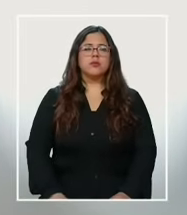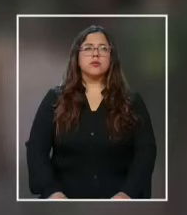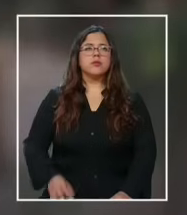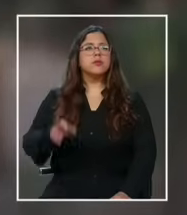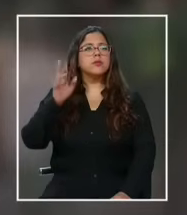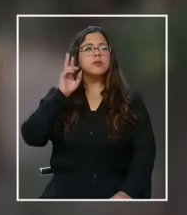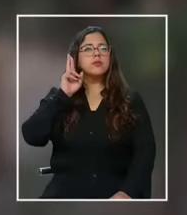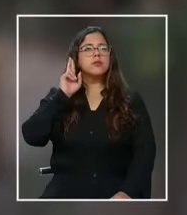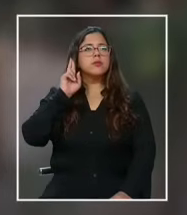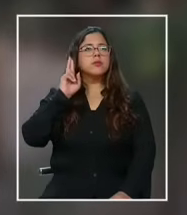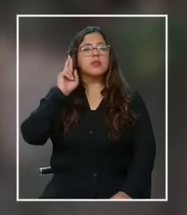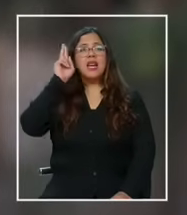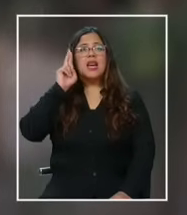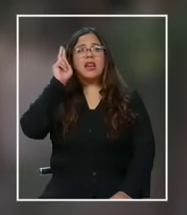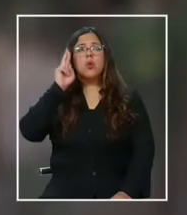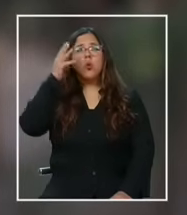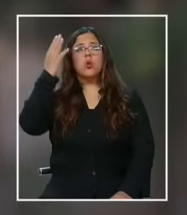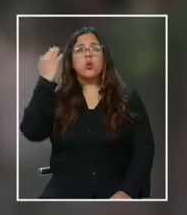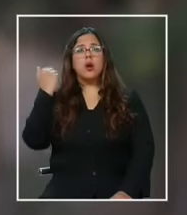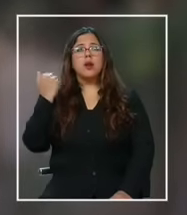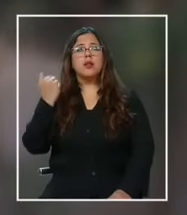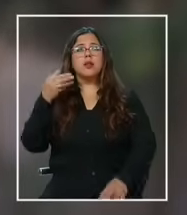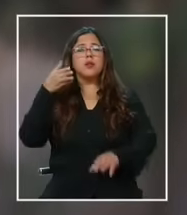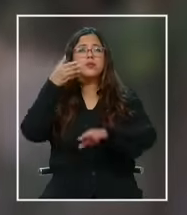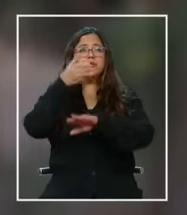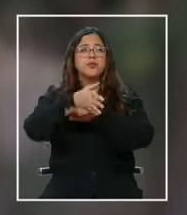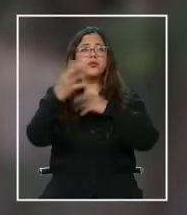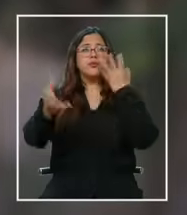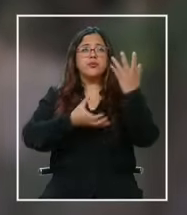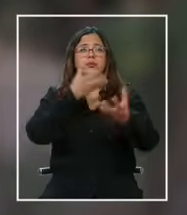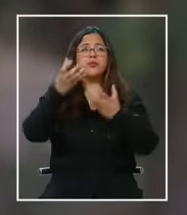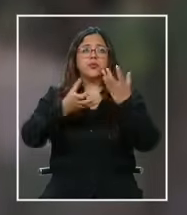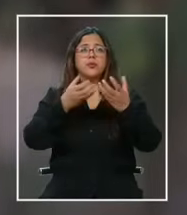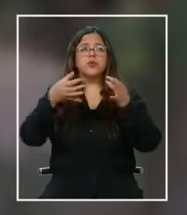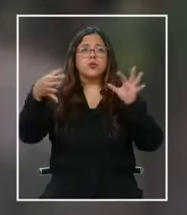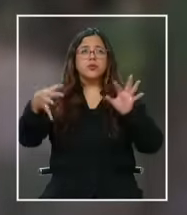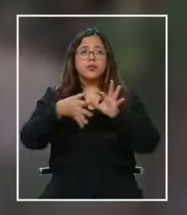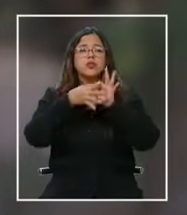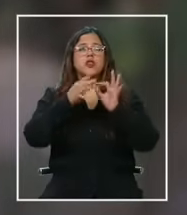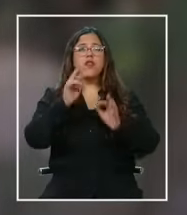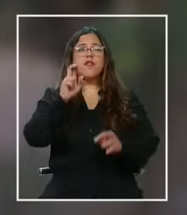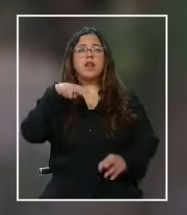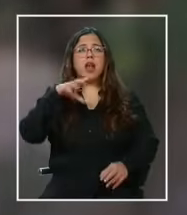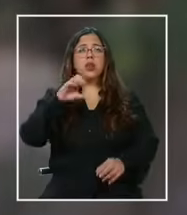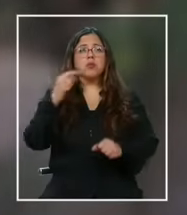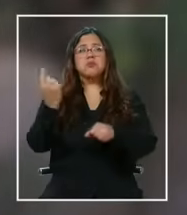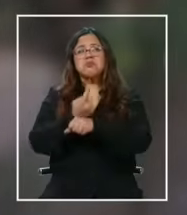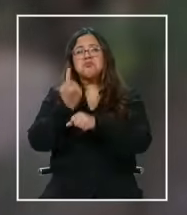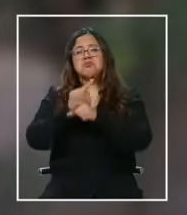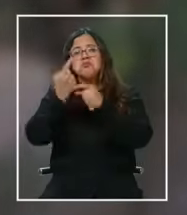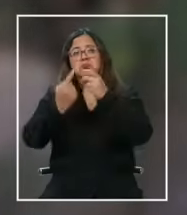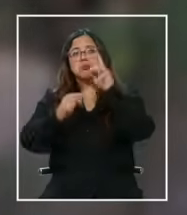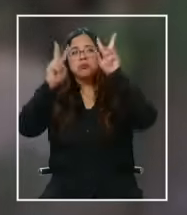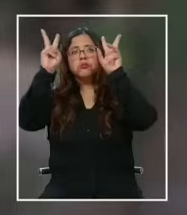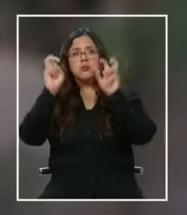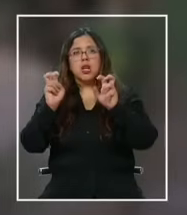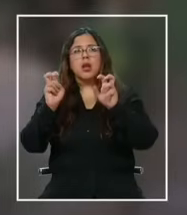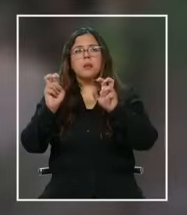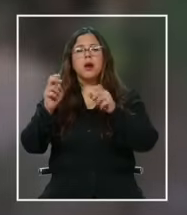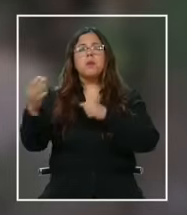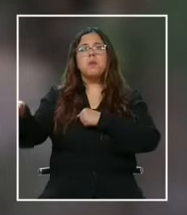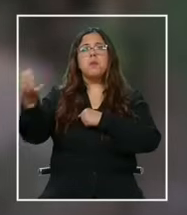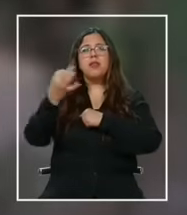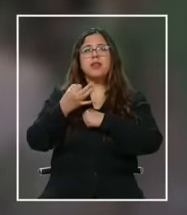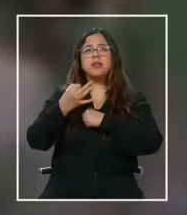económico recuerdo que en una concurrencia de incendio que mantuve con Franco pinto conversando de diversos temas entre los que me